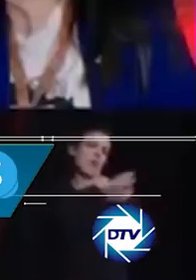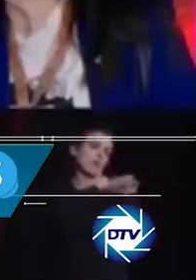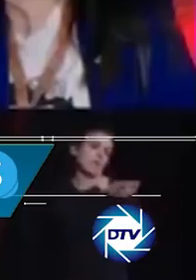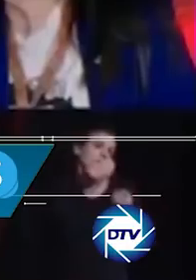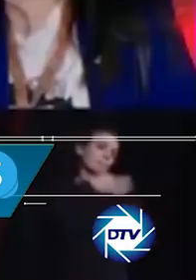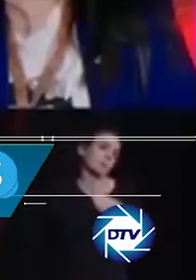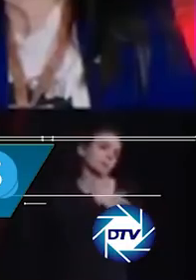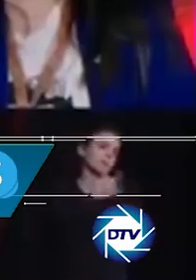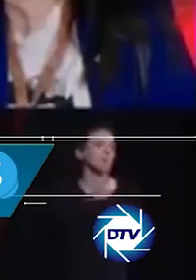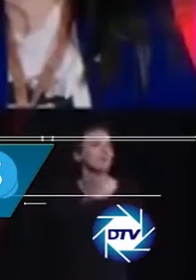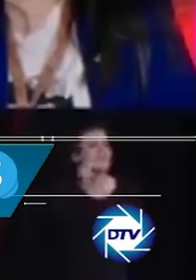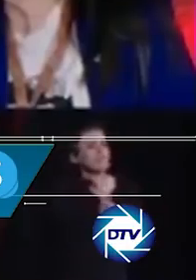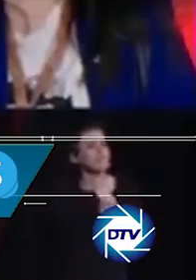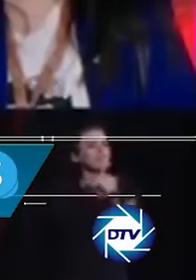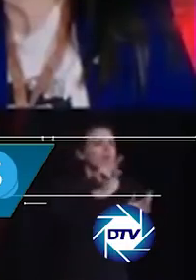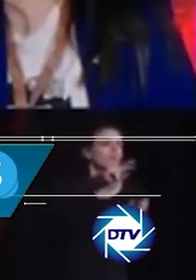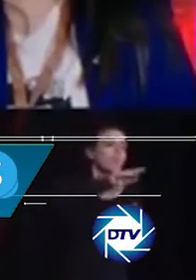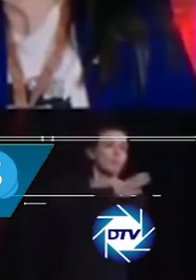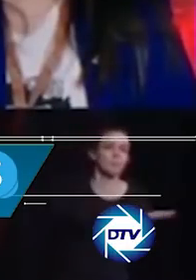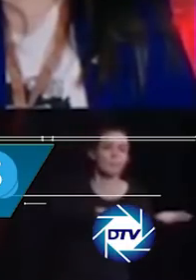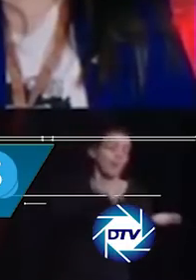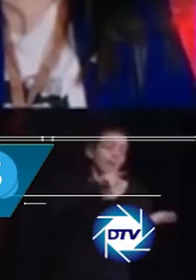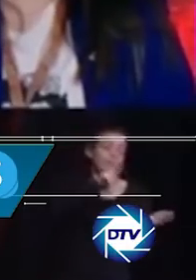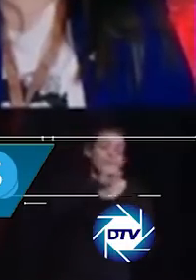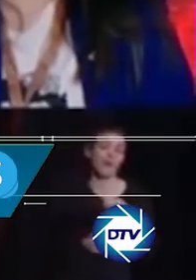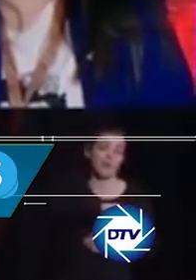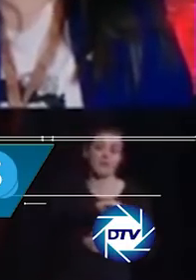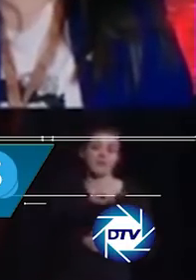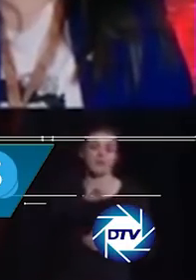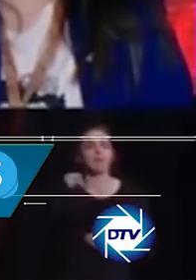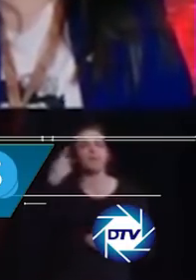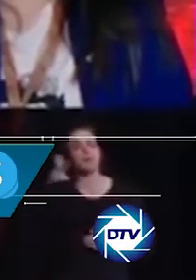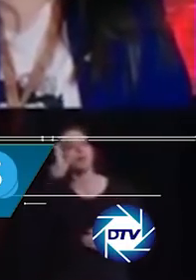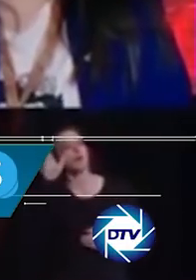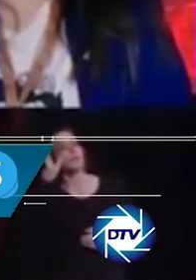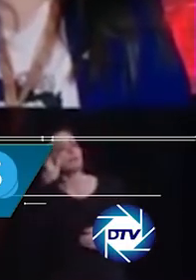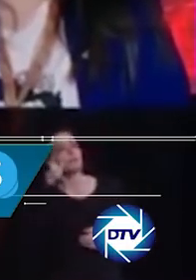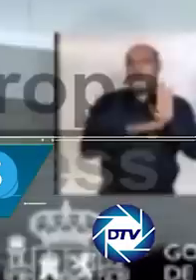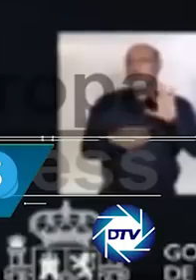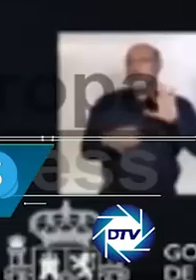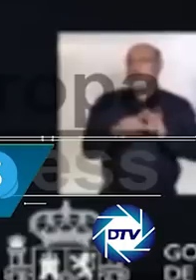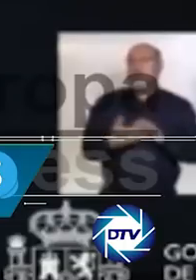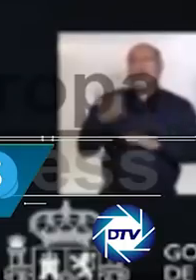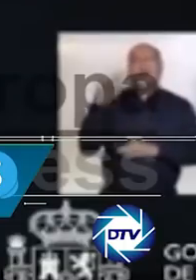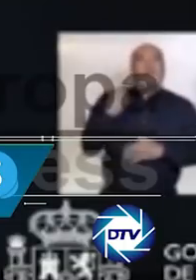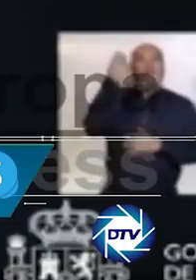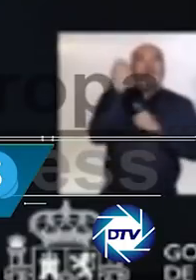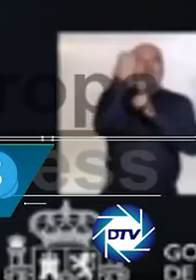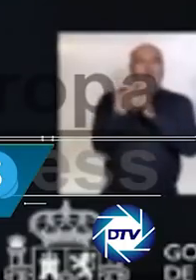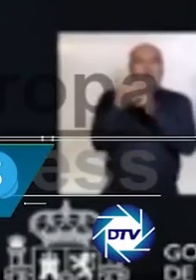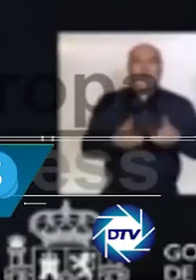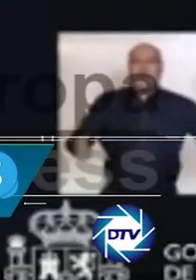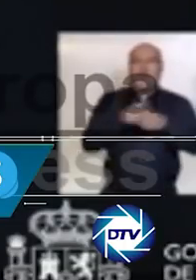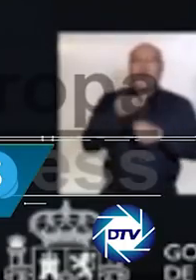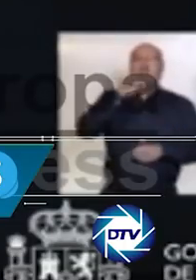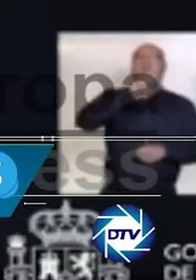o tías, la mayor parte tías, van a renunciar a un sueldo de 100 y pico mil euros, a 3 o 4 coches oficiales,